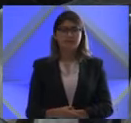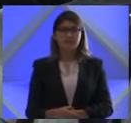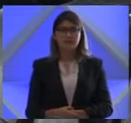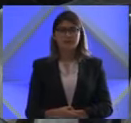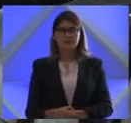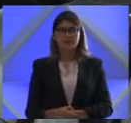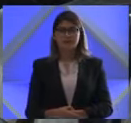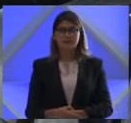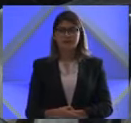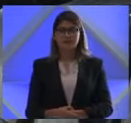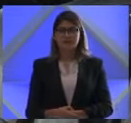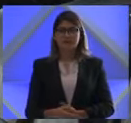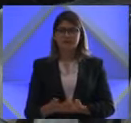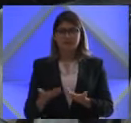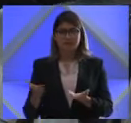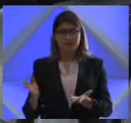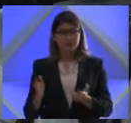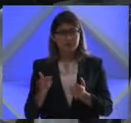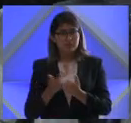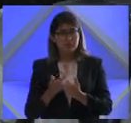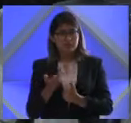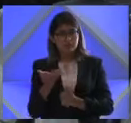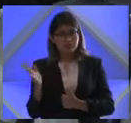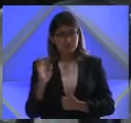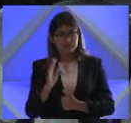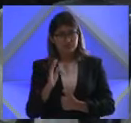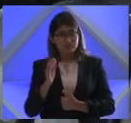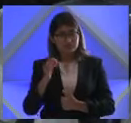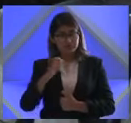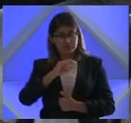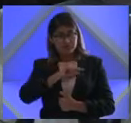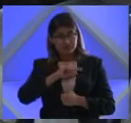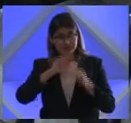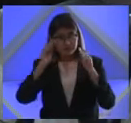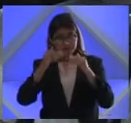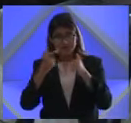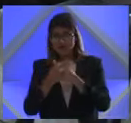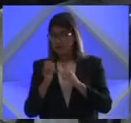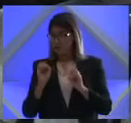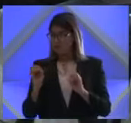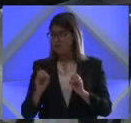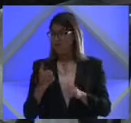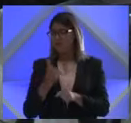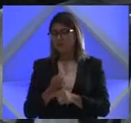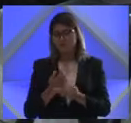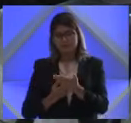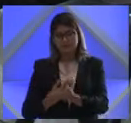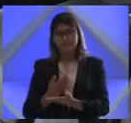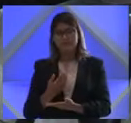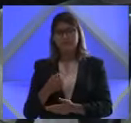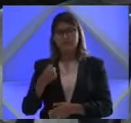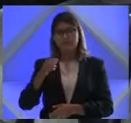aquí con los especialistas no si alguien quiere tomar alguna empezamos el doctor neri y después el doctor landeros a ver el